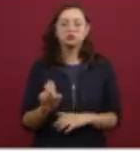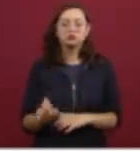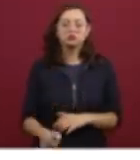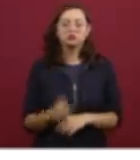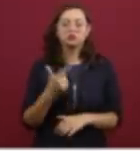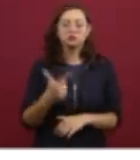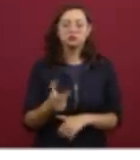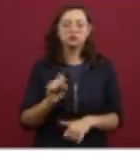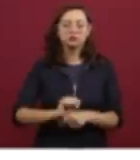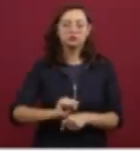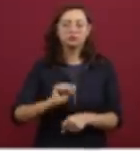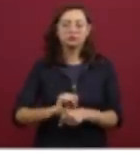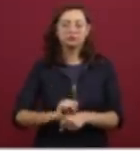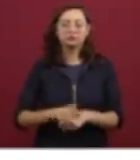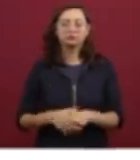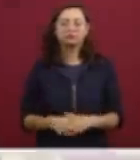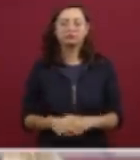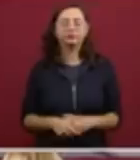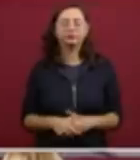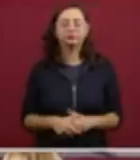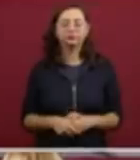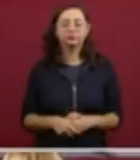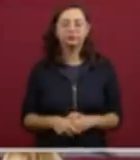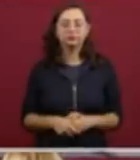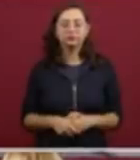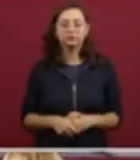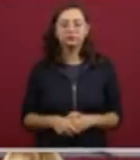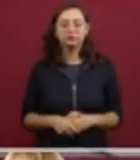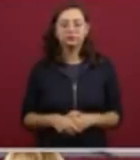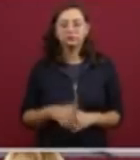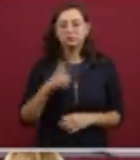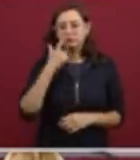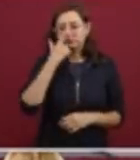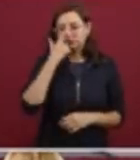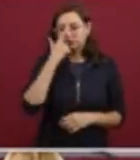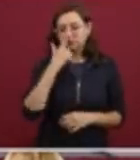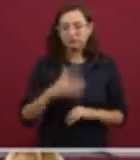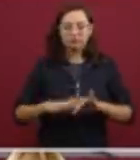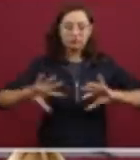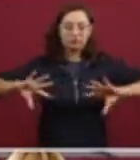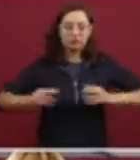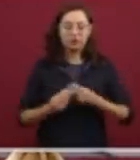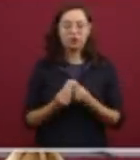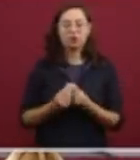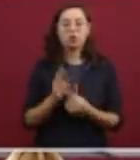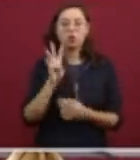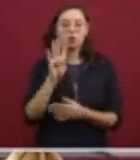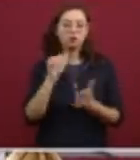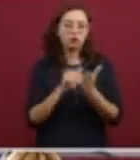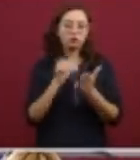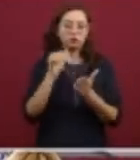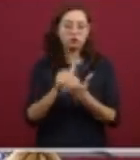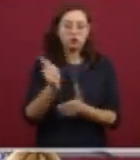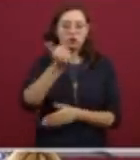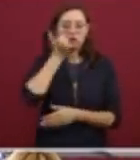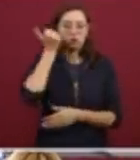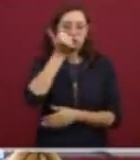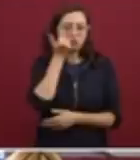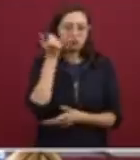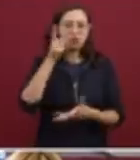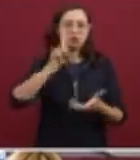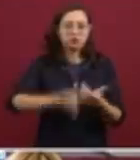1.641.637 alumnos de secundaria, lo que hace un total de 4 millones de estudiantes contenidos en